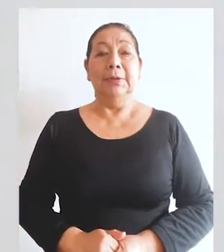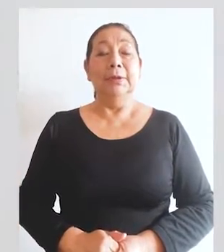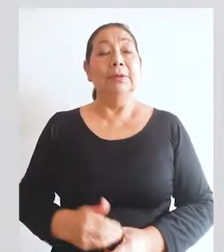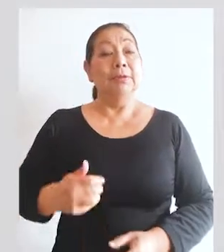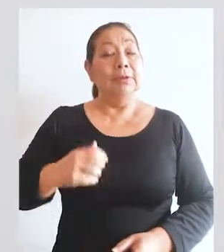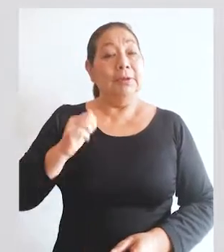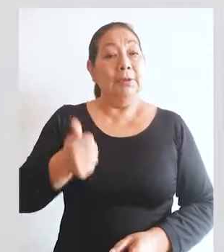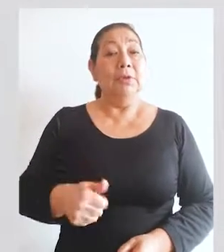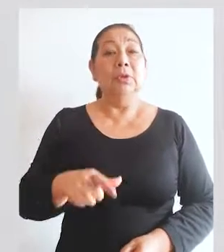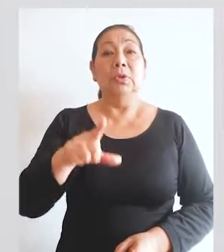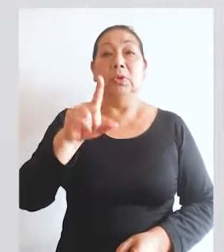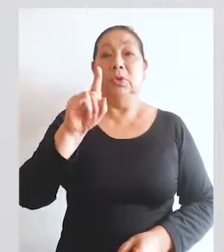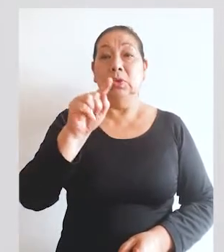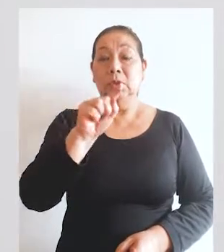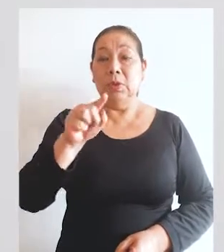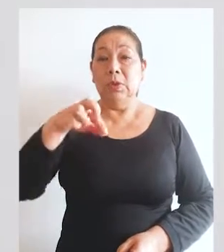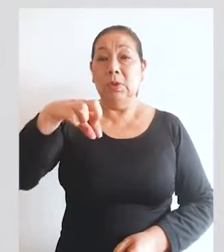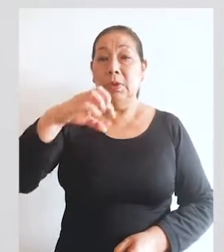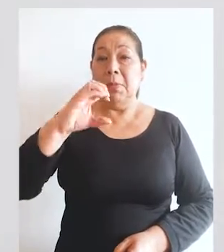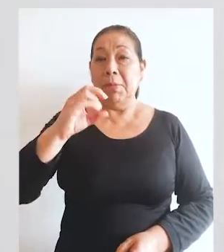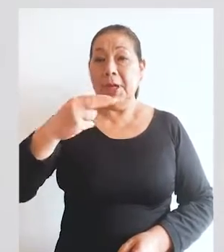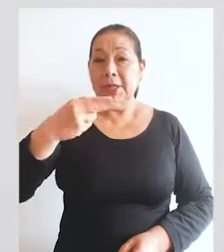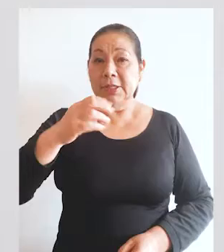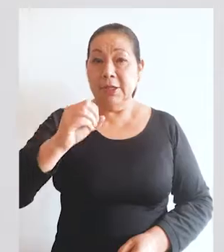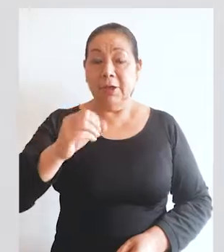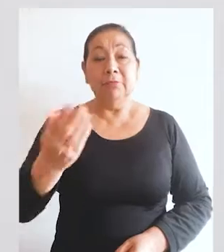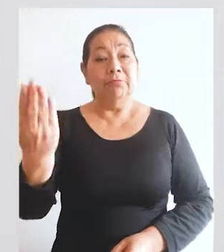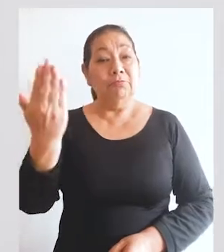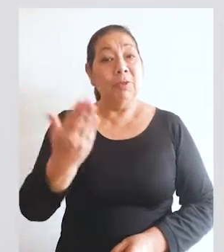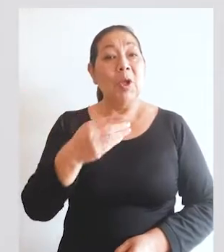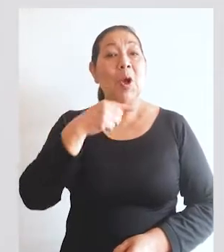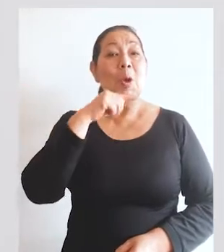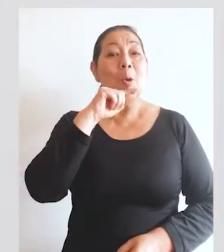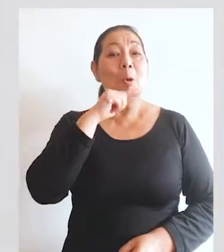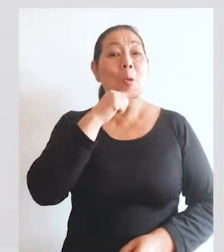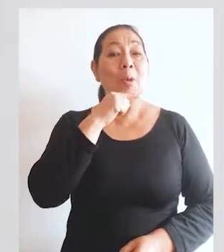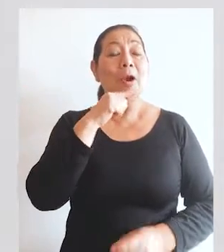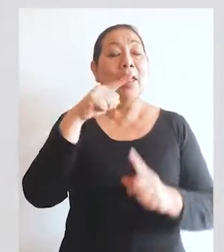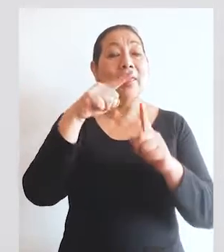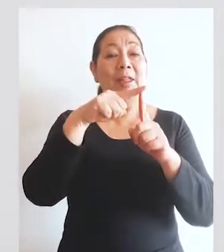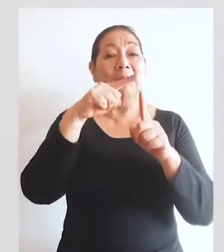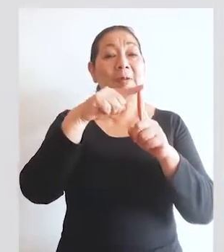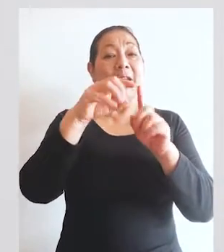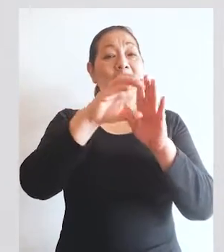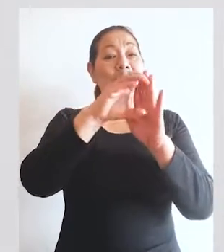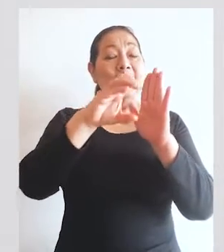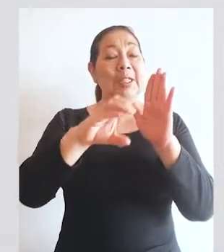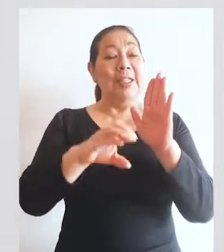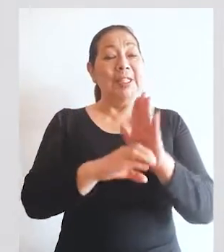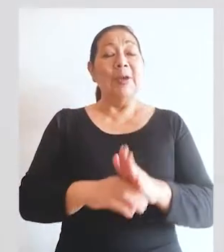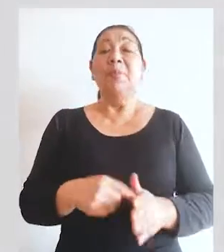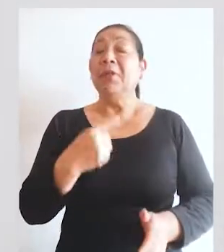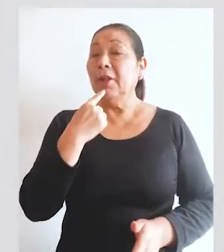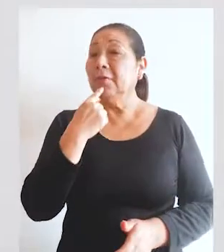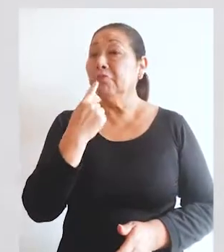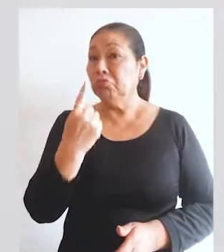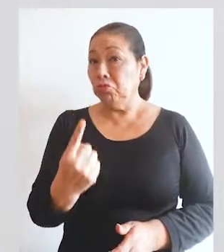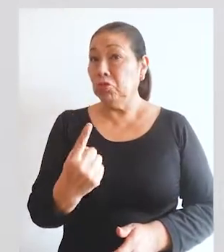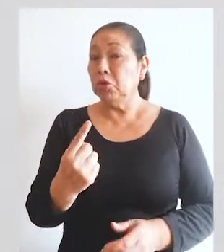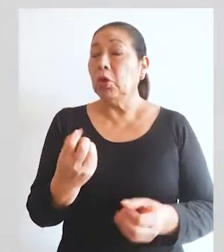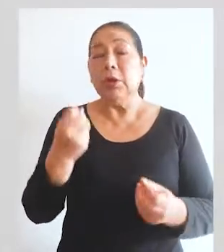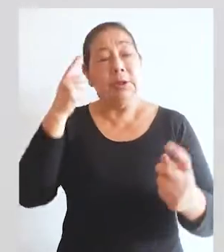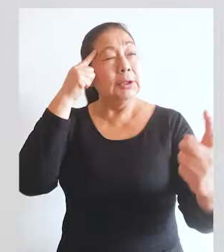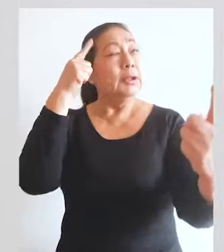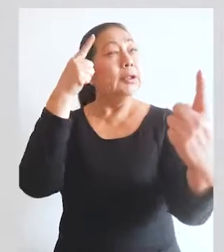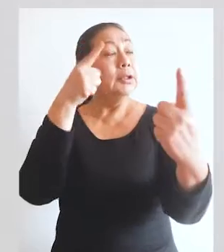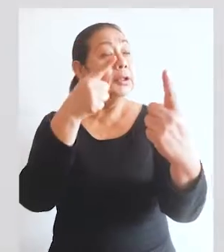La magistrada Luz Pacheco destacó la presencia de la mujer en el Tribunal Constitucional y dijo que tiene